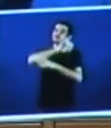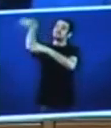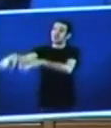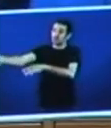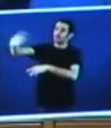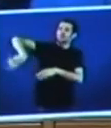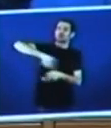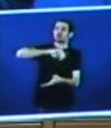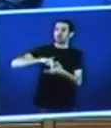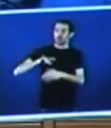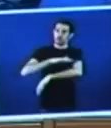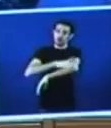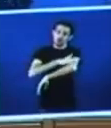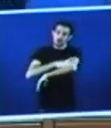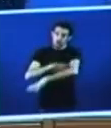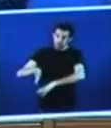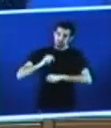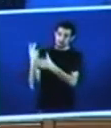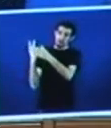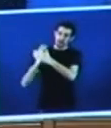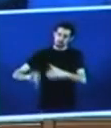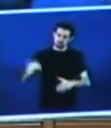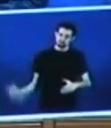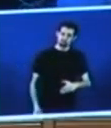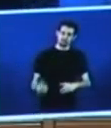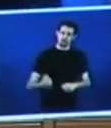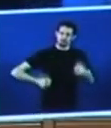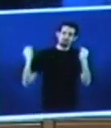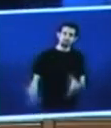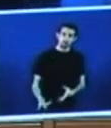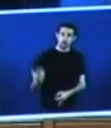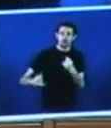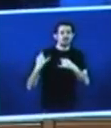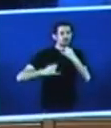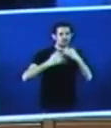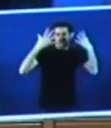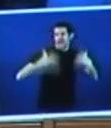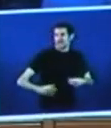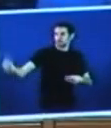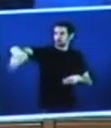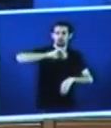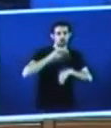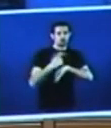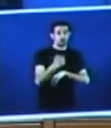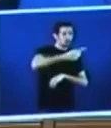ustedes gobernaban en plena bonanza económica y además deseando todo a deber. Eso es una importante